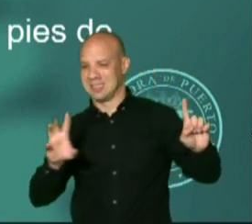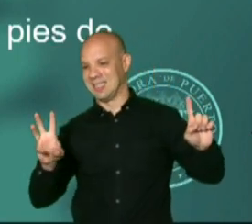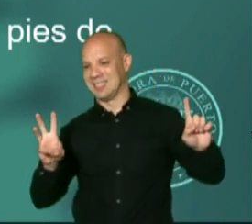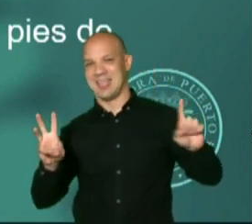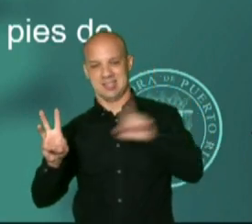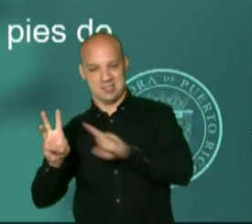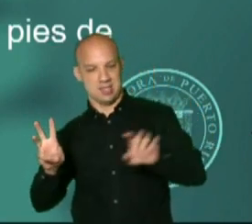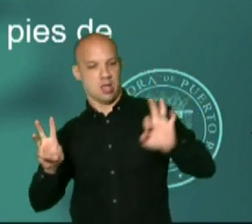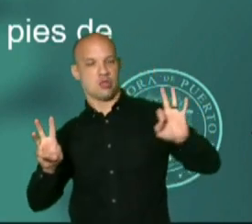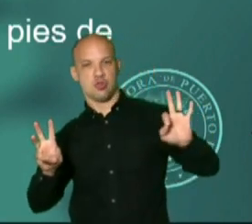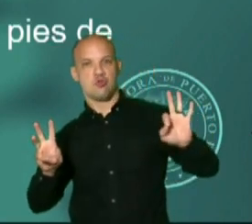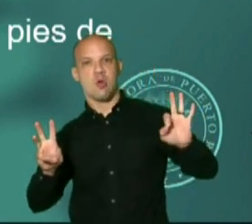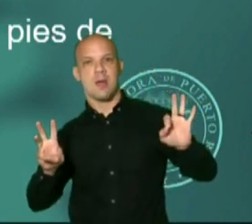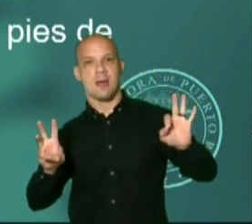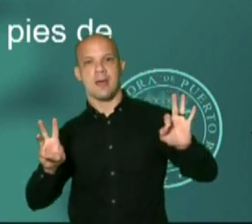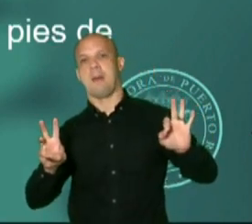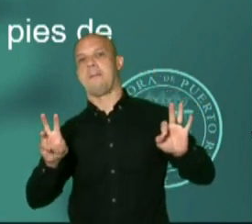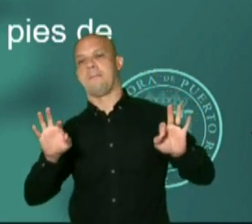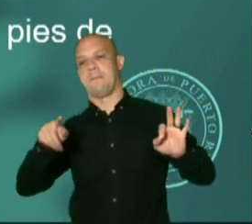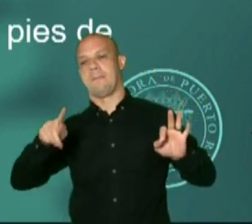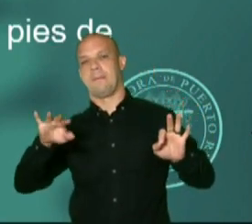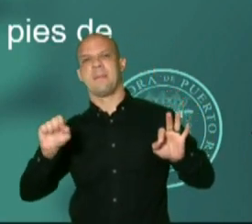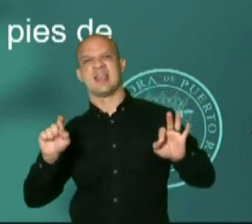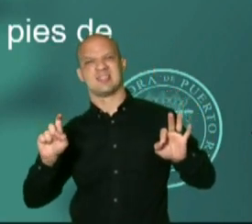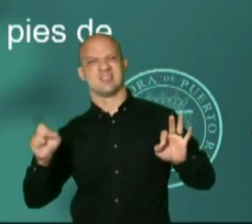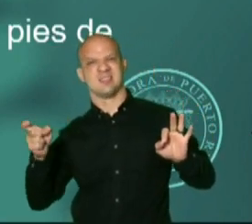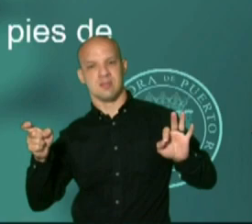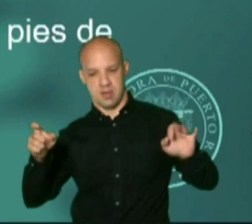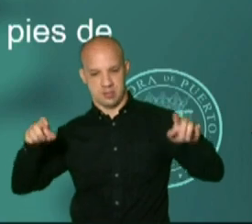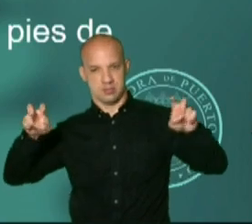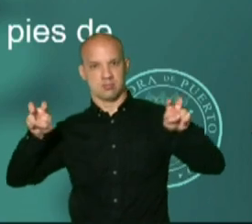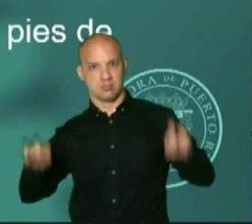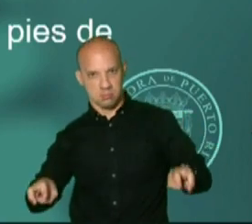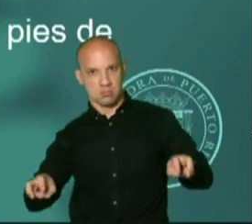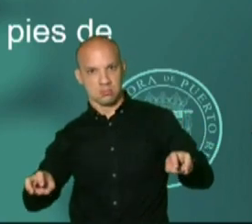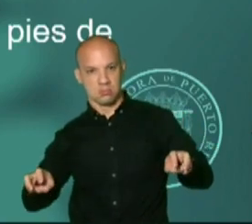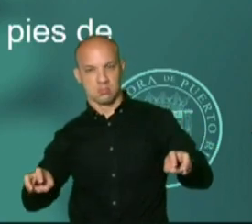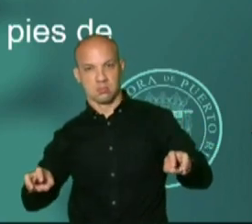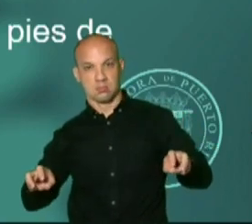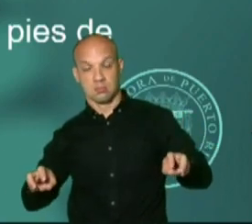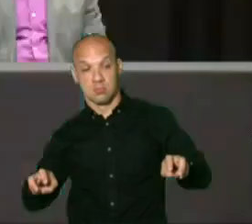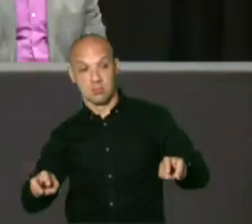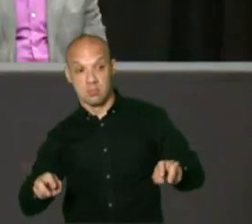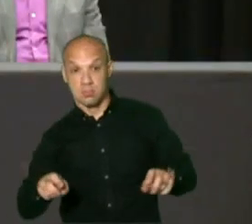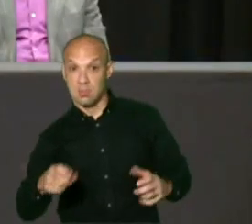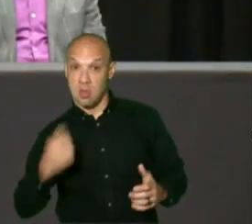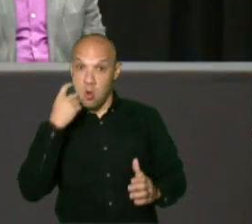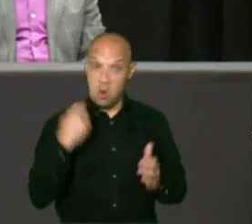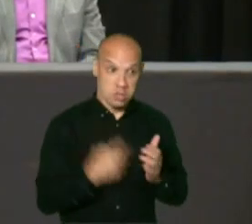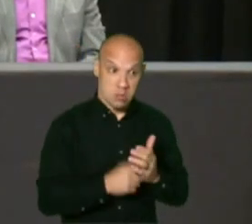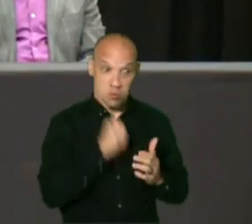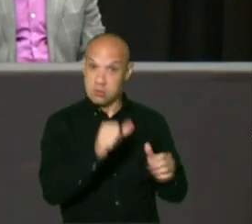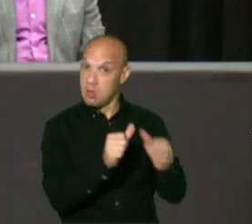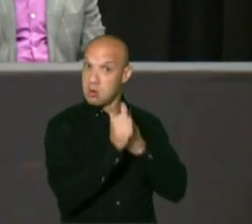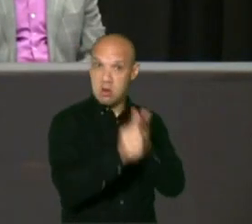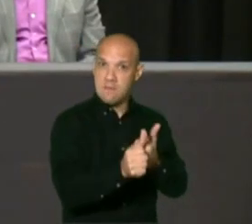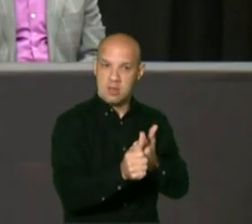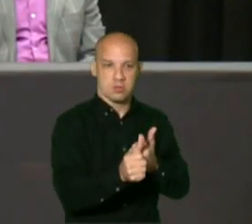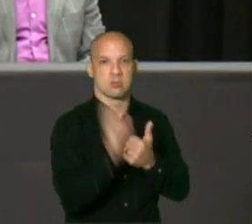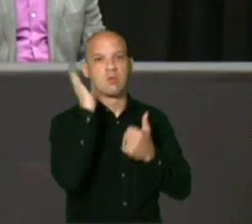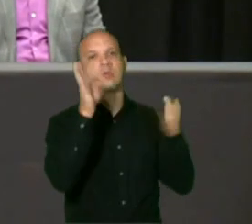a 9 pies entre los comensales. Cualquier violación conllevará el cierre del negocio. Es meritorio